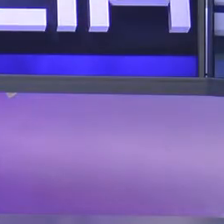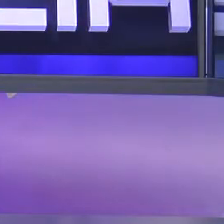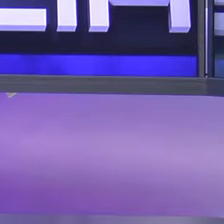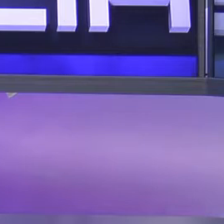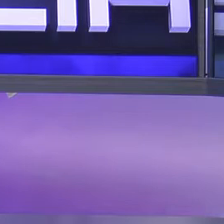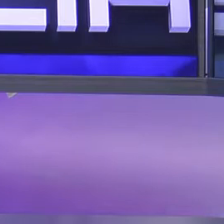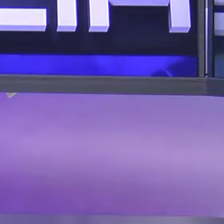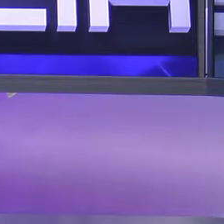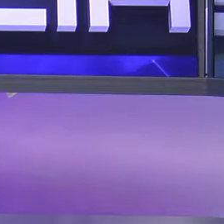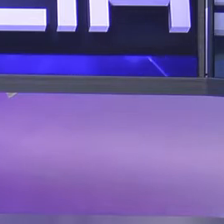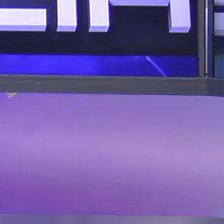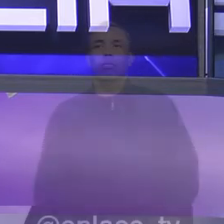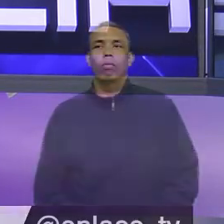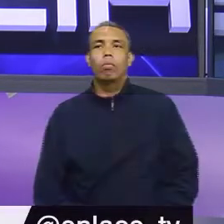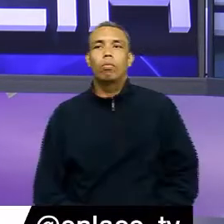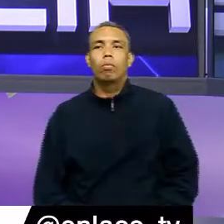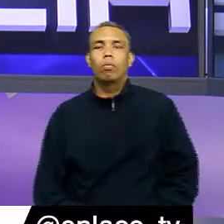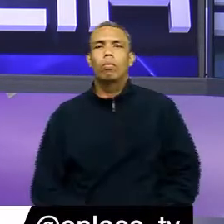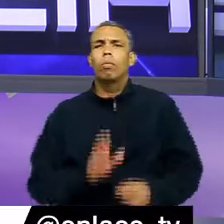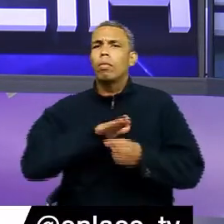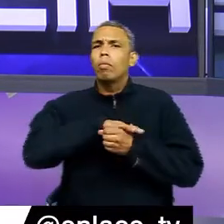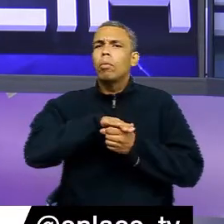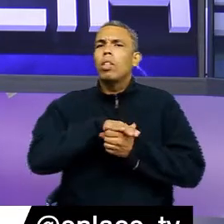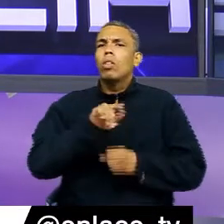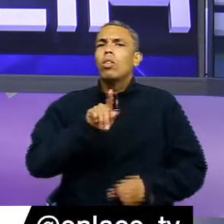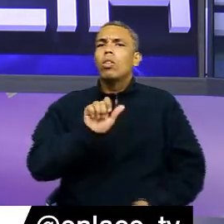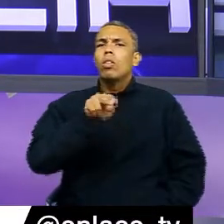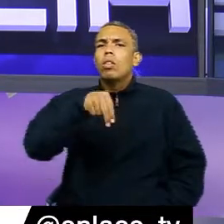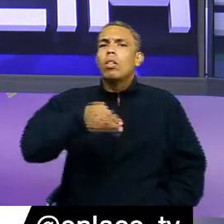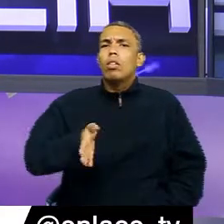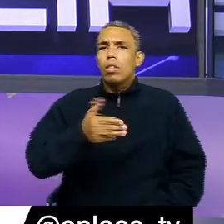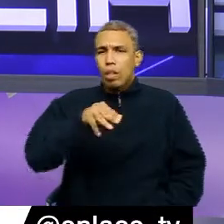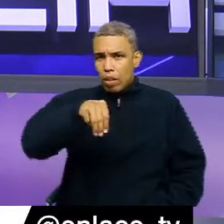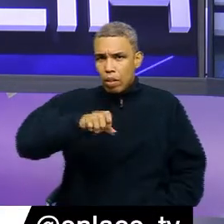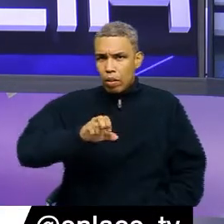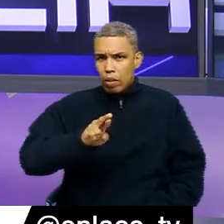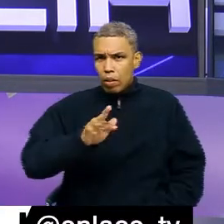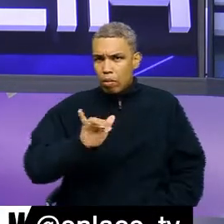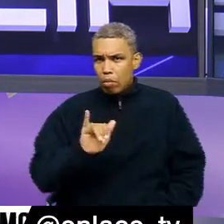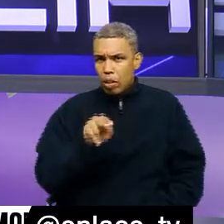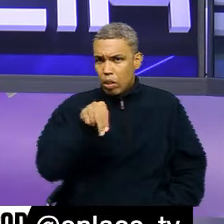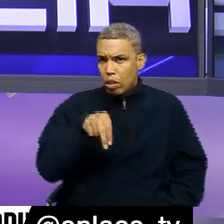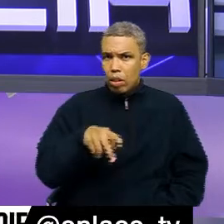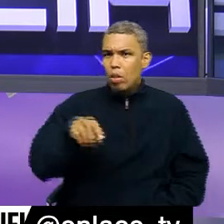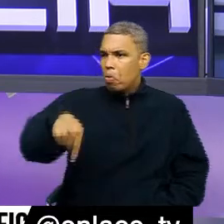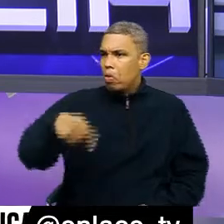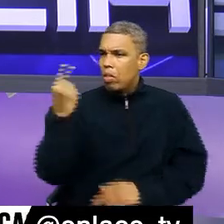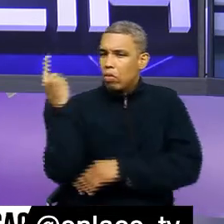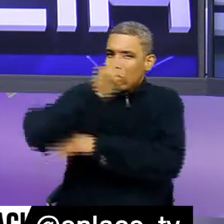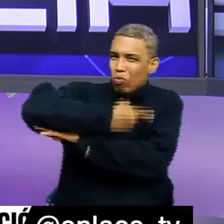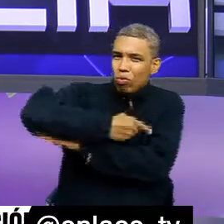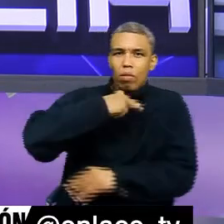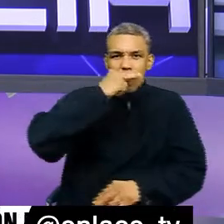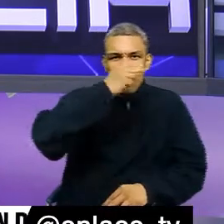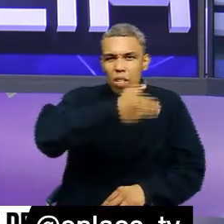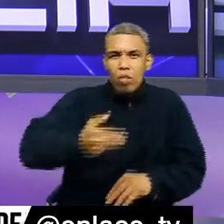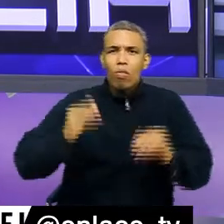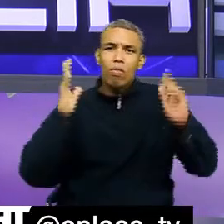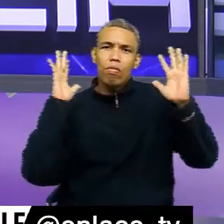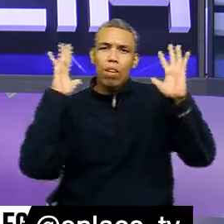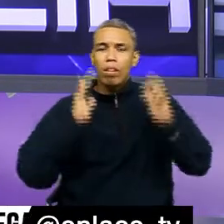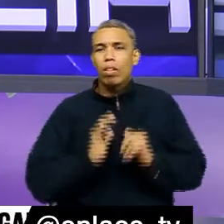Y acaba de terminar en el barrio San Martín la celebración del Día del Niño, una jornada que organizó en diferentes sectores del área urbana y rural de